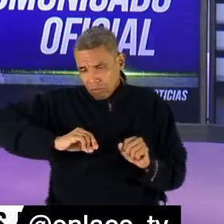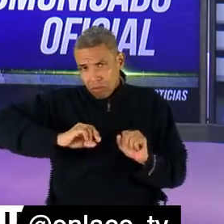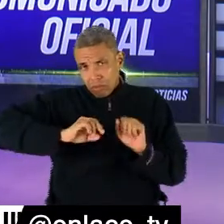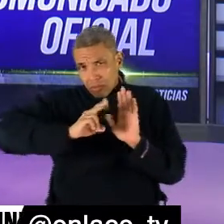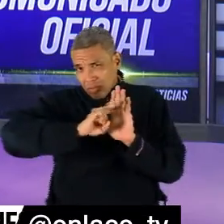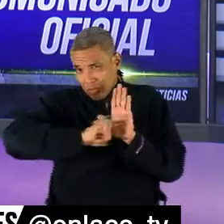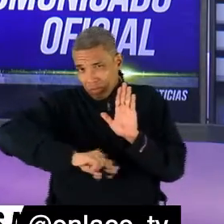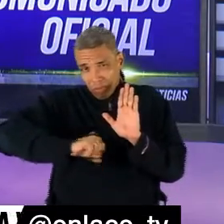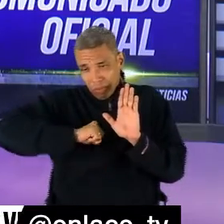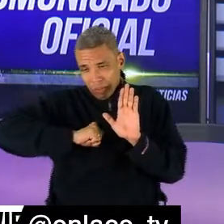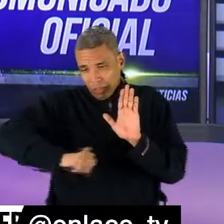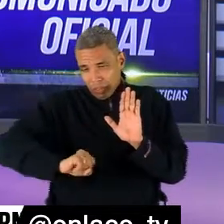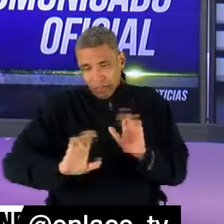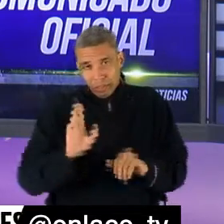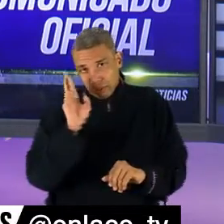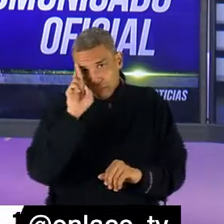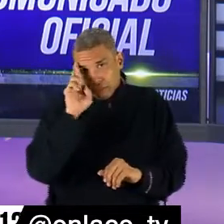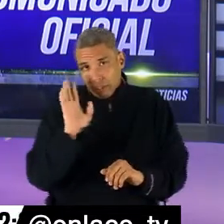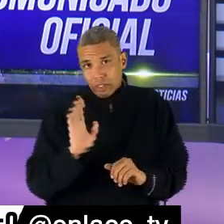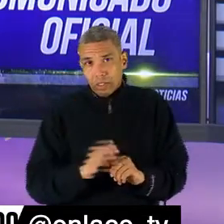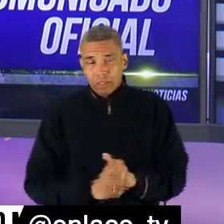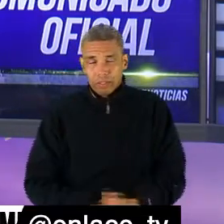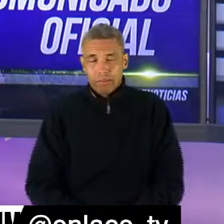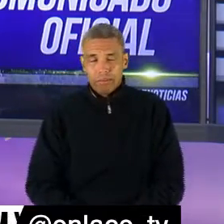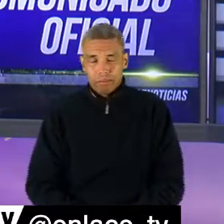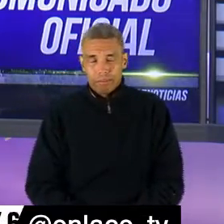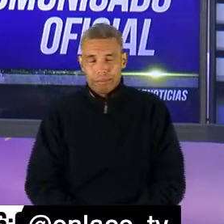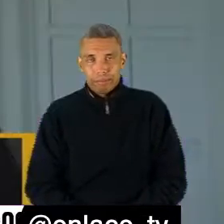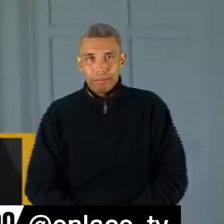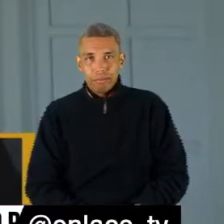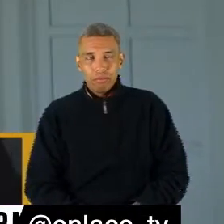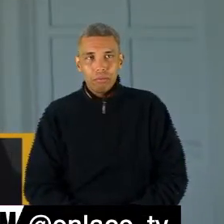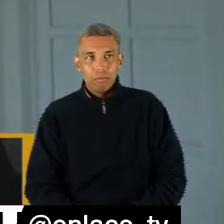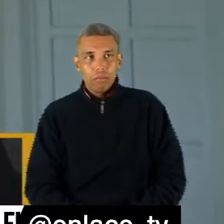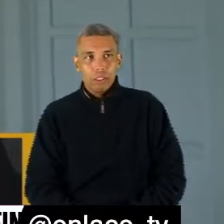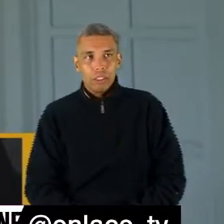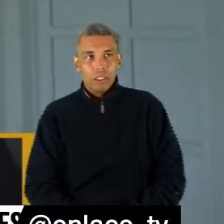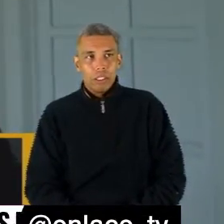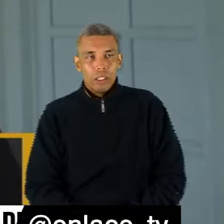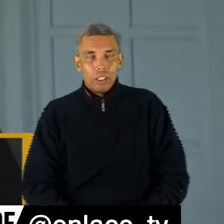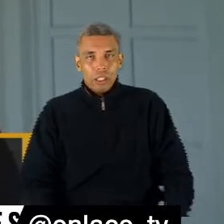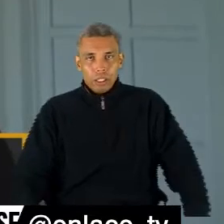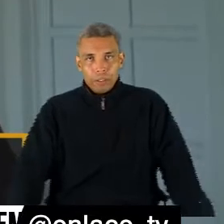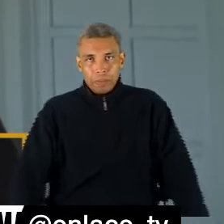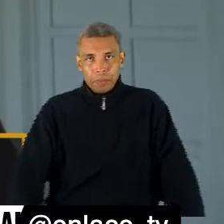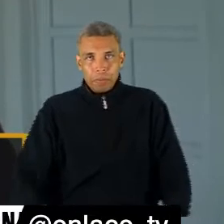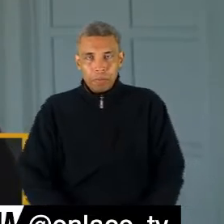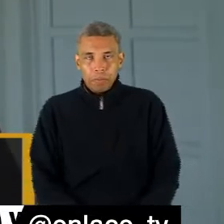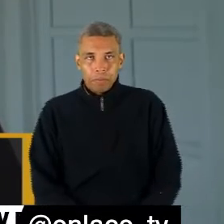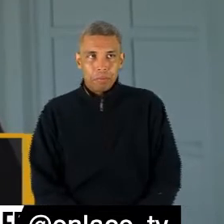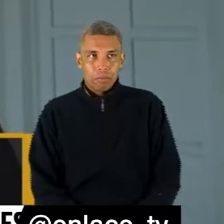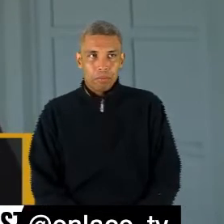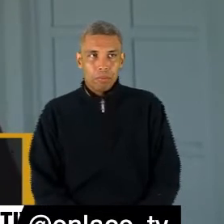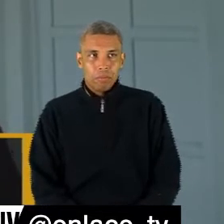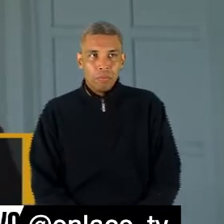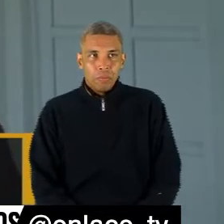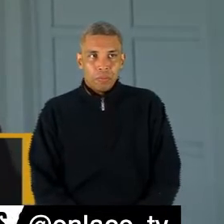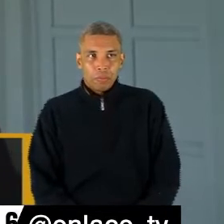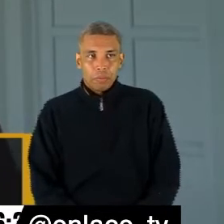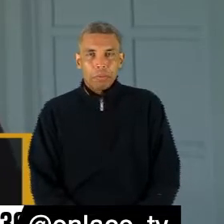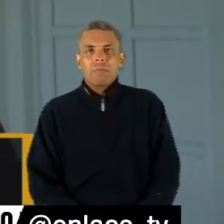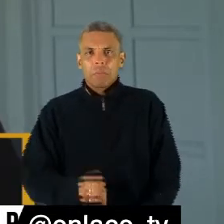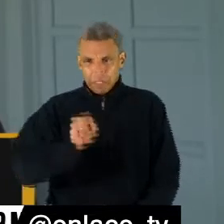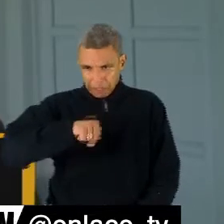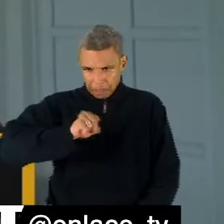a los trabajadores en sus instalaciones. Y por supuesto que consideramos que es una agresión contra la dirección del